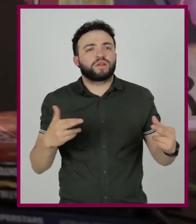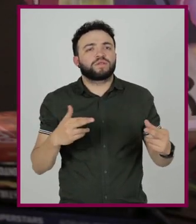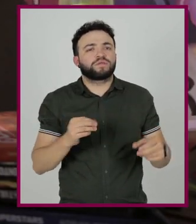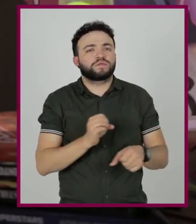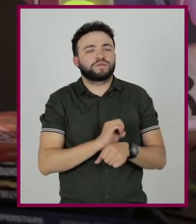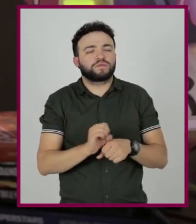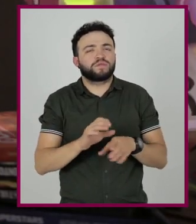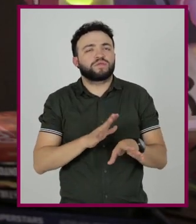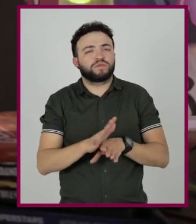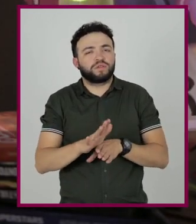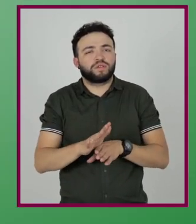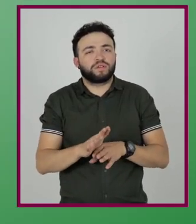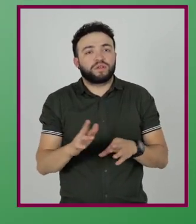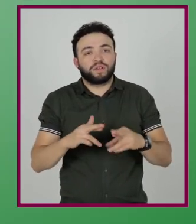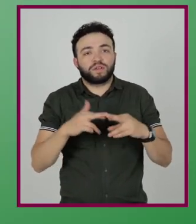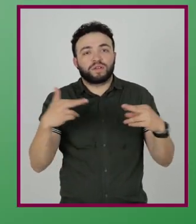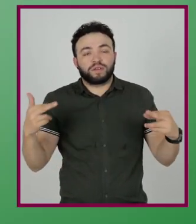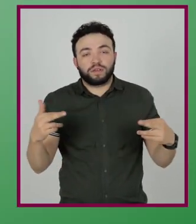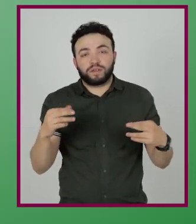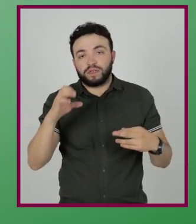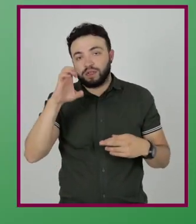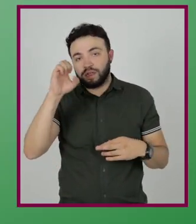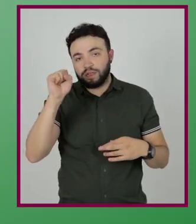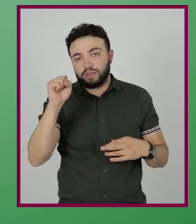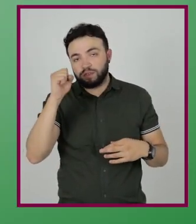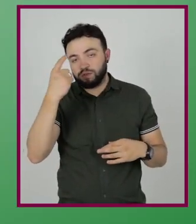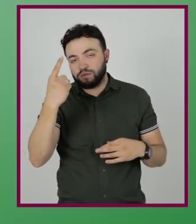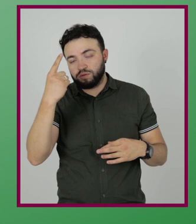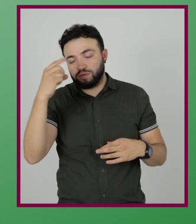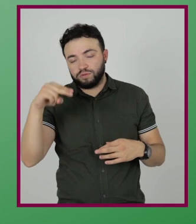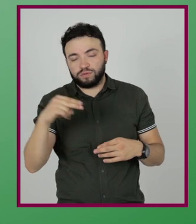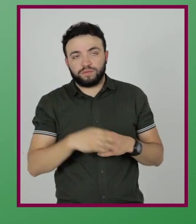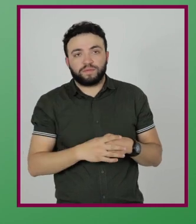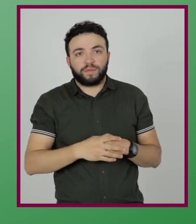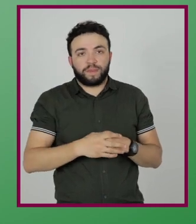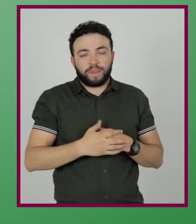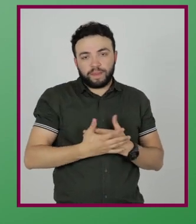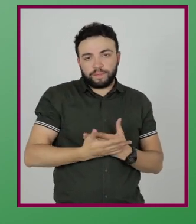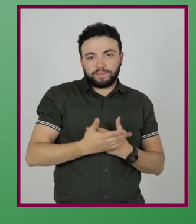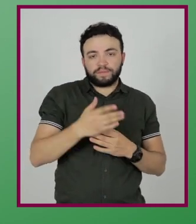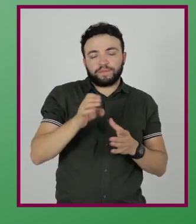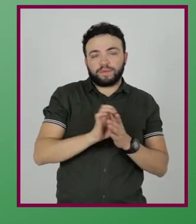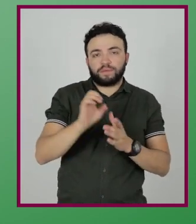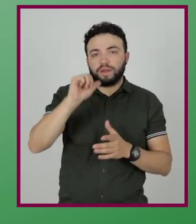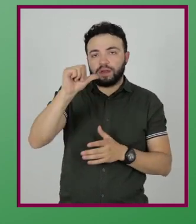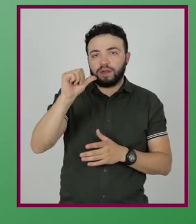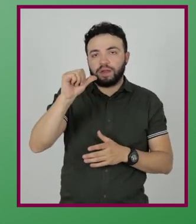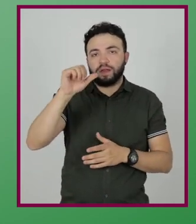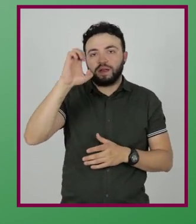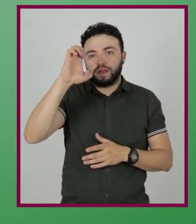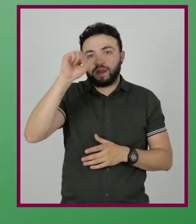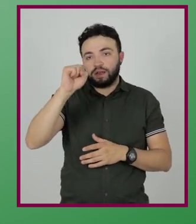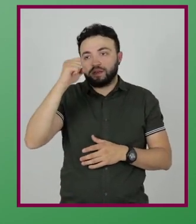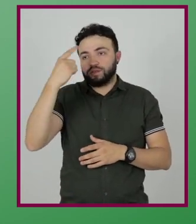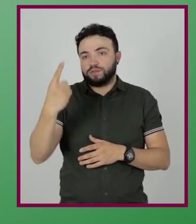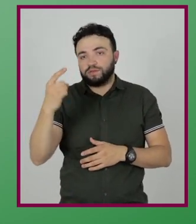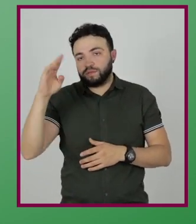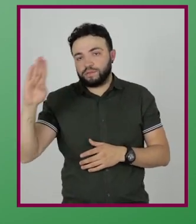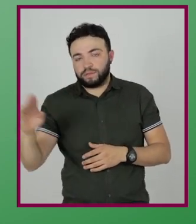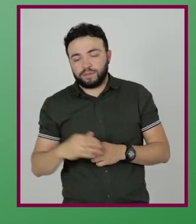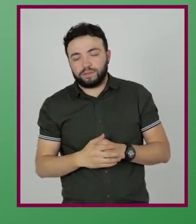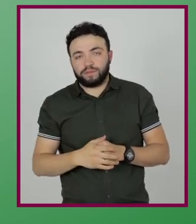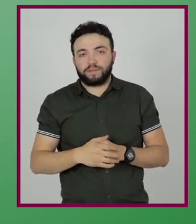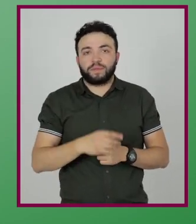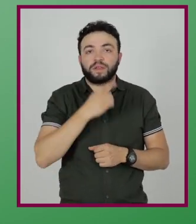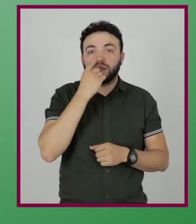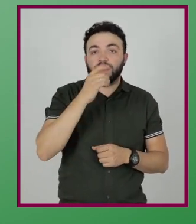muy común que une a dos conceptos es la relación es un. O sea, A es un B, lo cual significa que A es